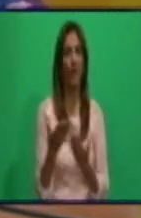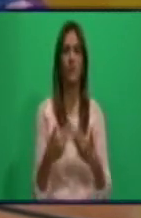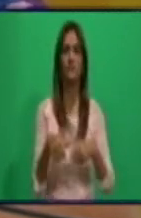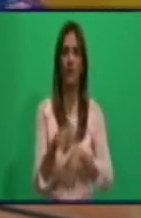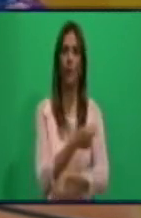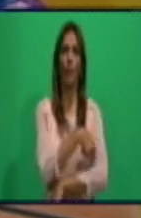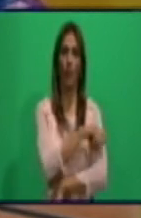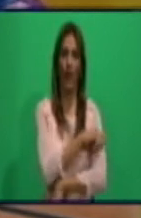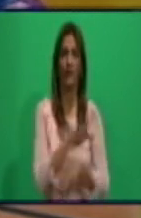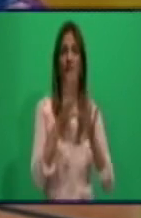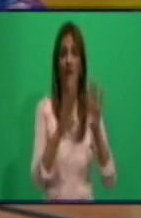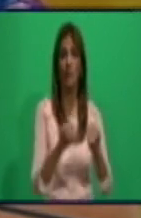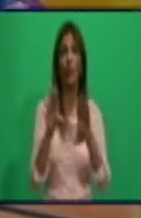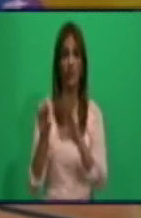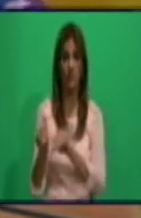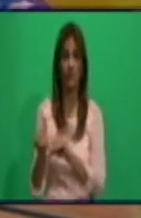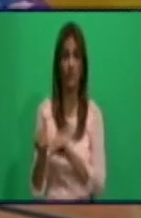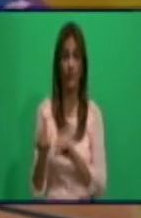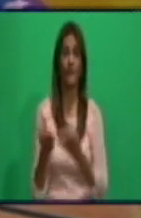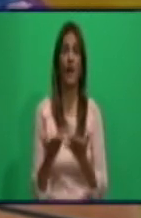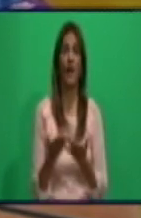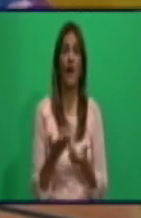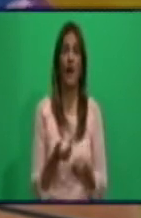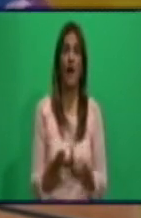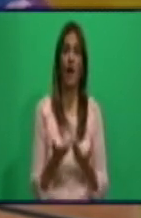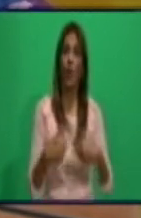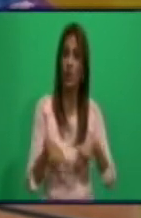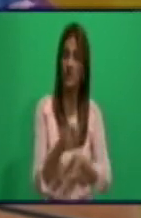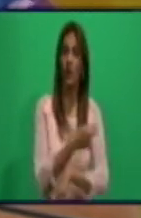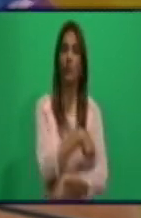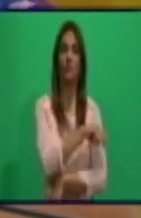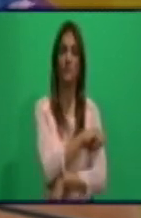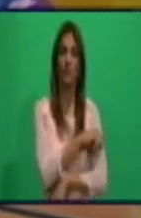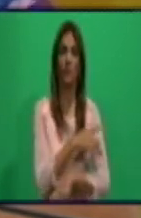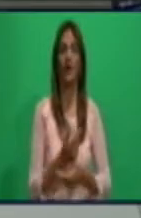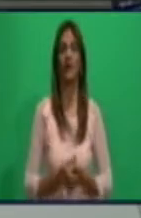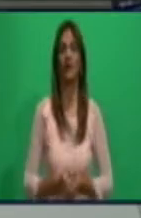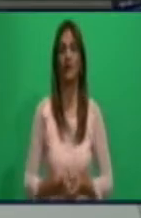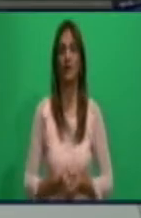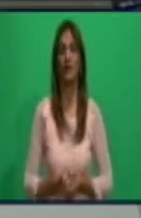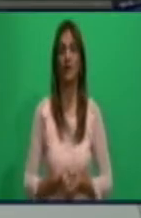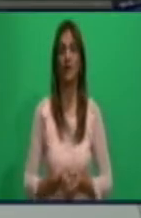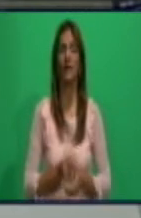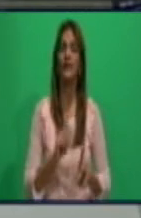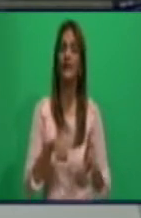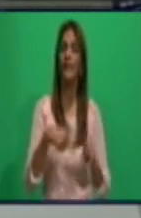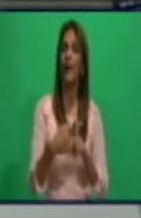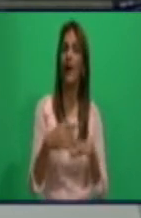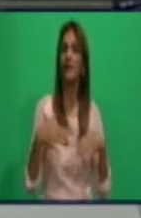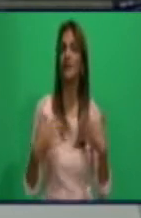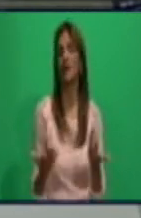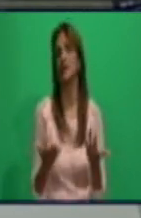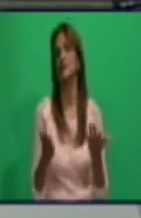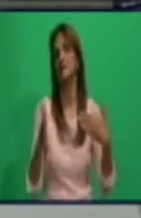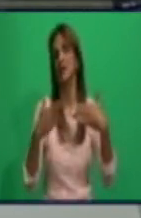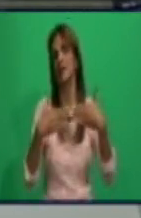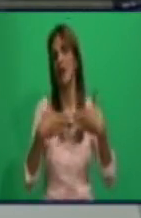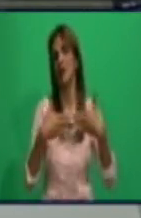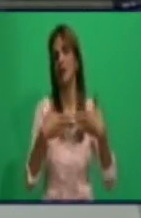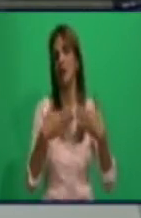propias zonas de defensa de bayamo a su consejo de defensa que ya está activado que más que la efectividad del cidade que indudablemente